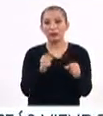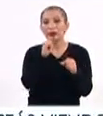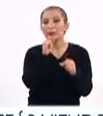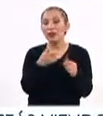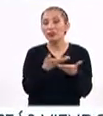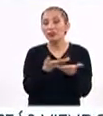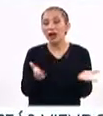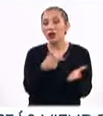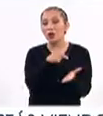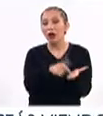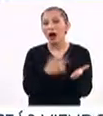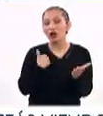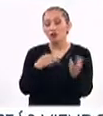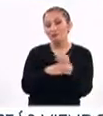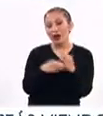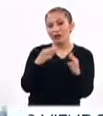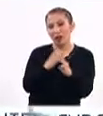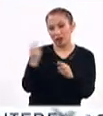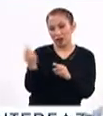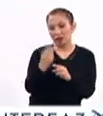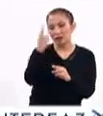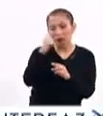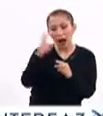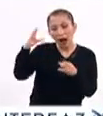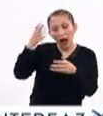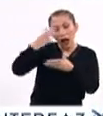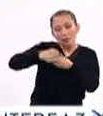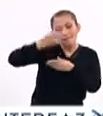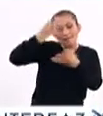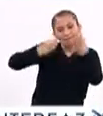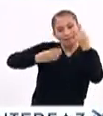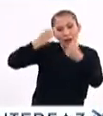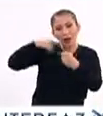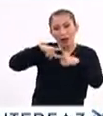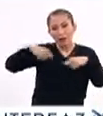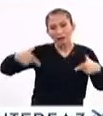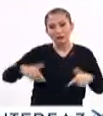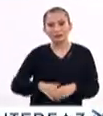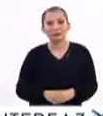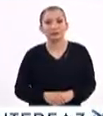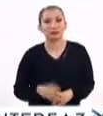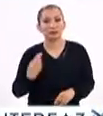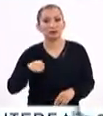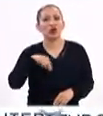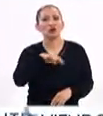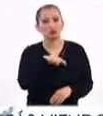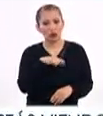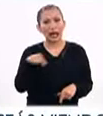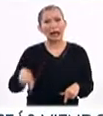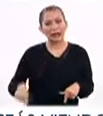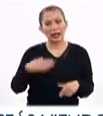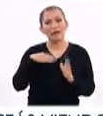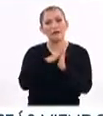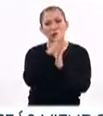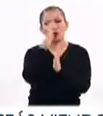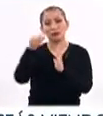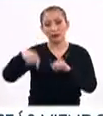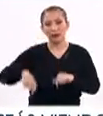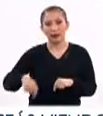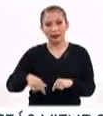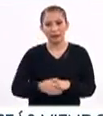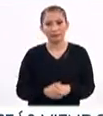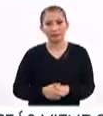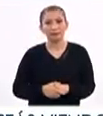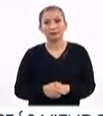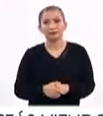también te brinda un espacio con el material necesario para complementar tu formación lingüística. Nosotros tenemos biblioteca aquí.